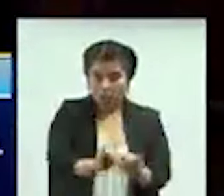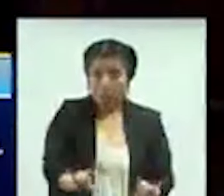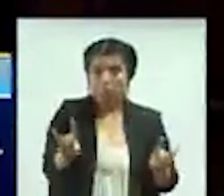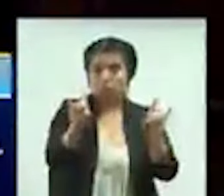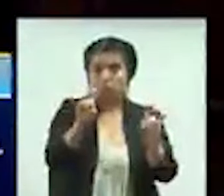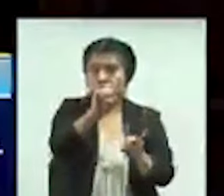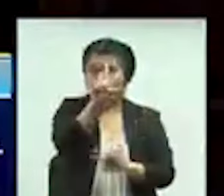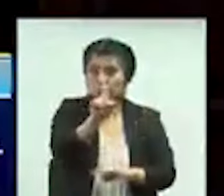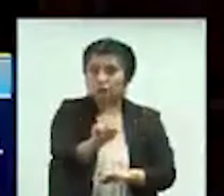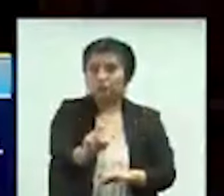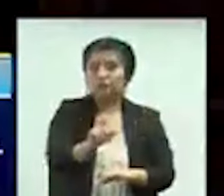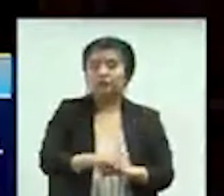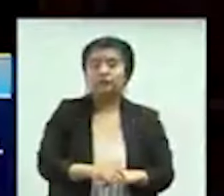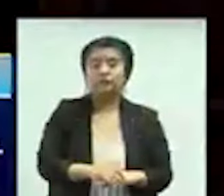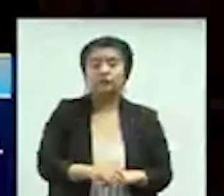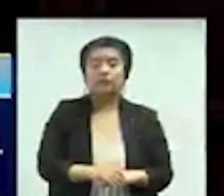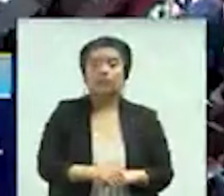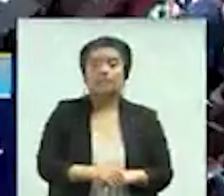Unidas?